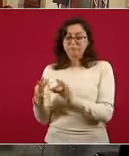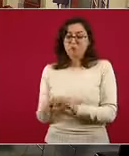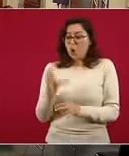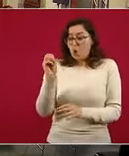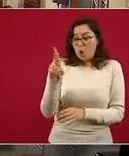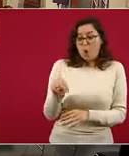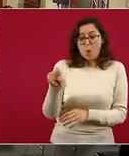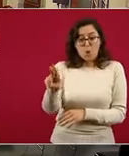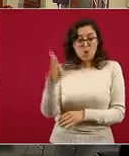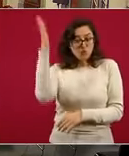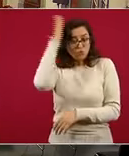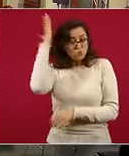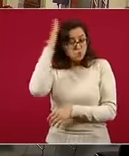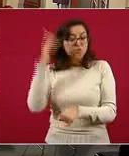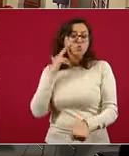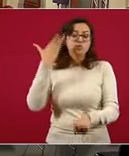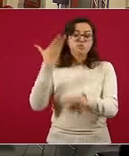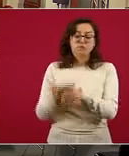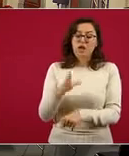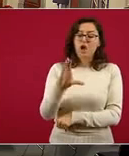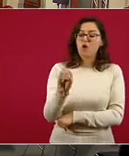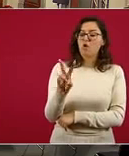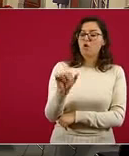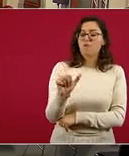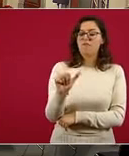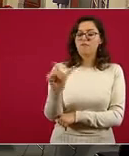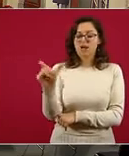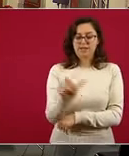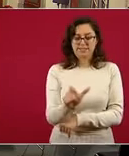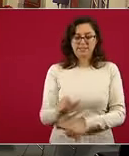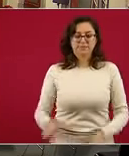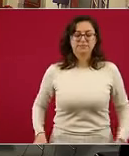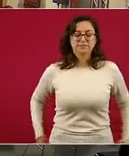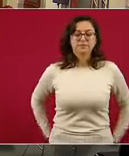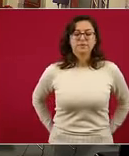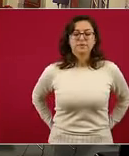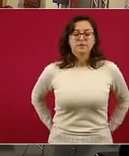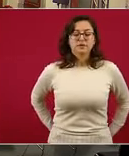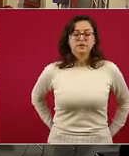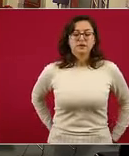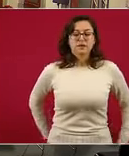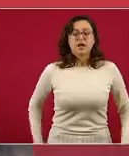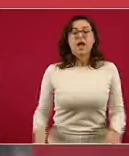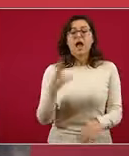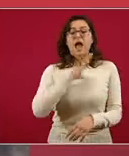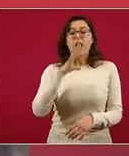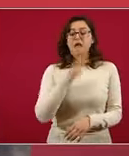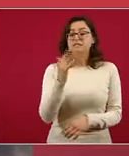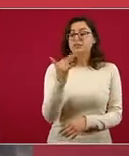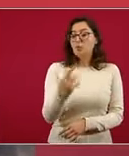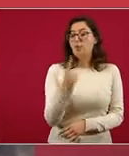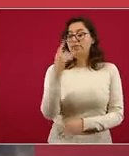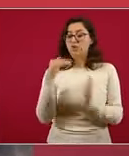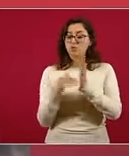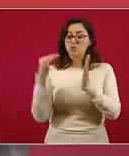Salud, que se llama COVAX, donde se han contratado hasta 51 millones de dosis por el momento, y eso se